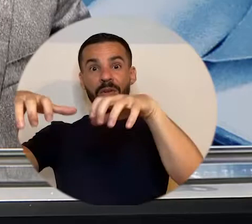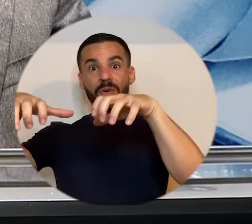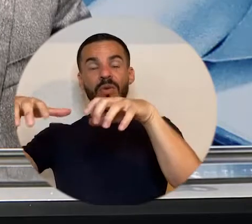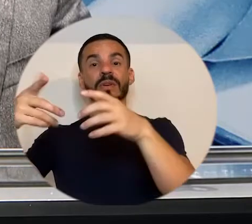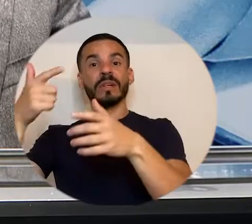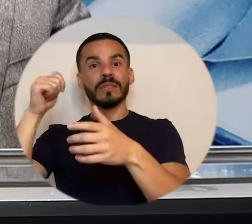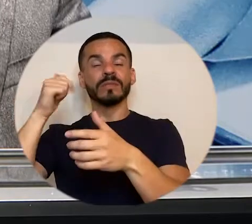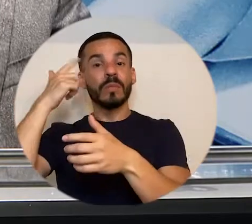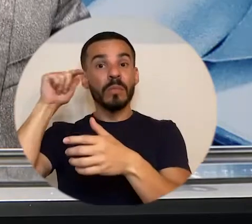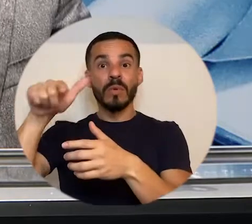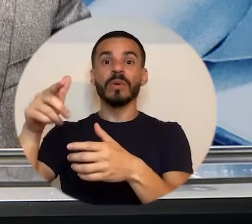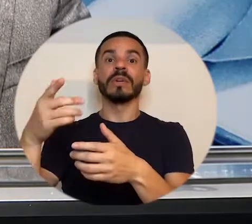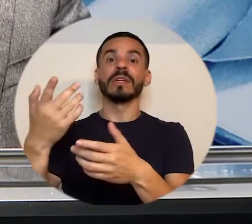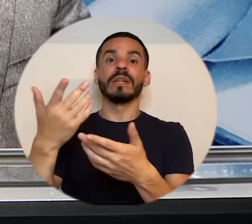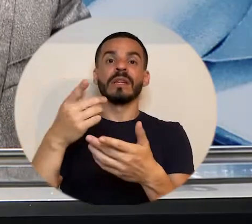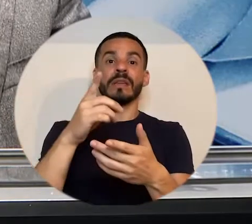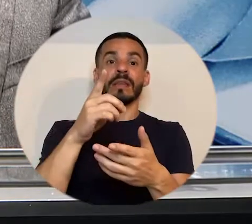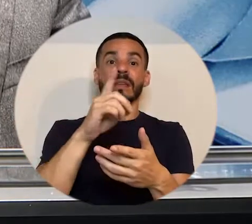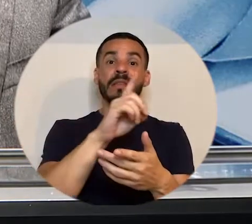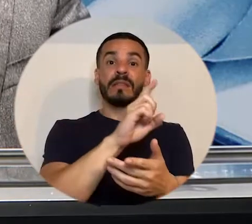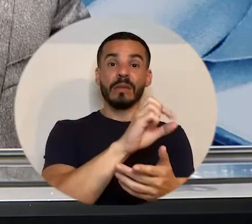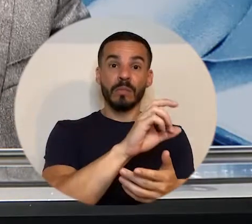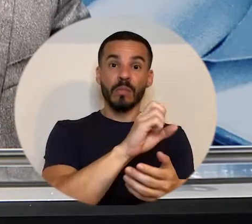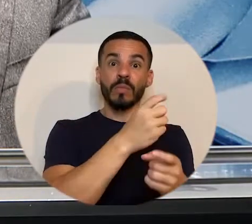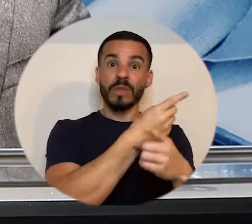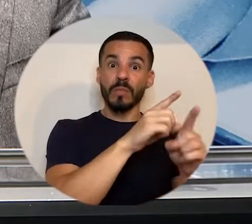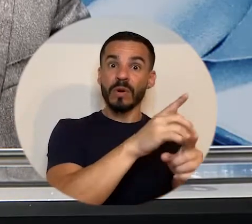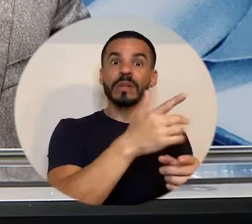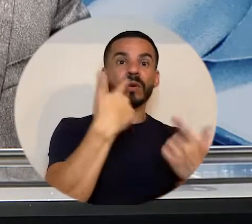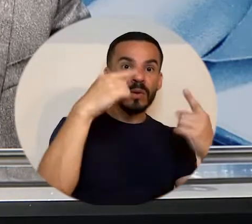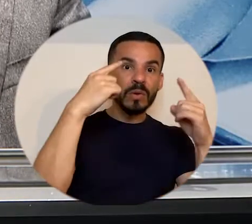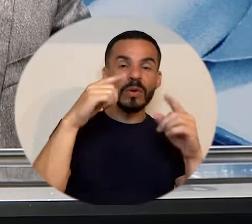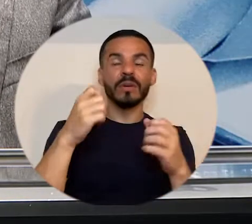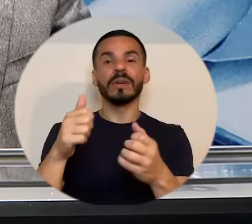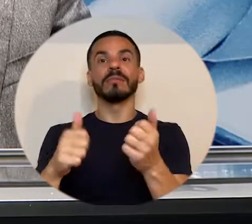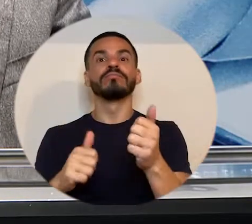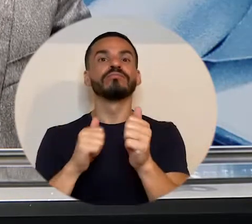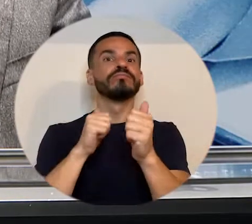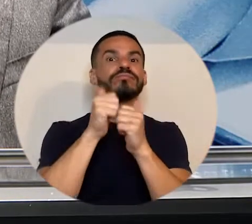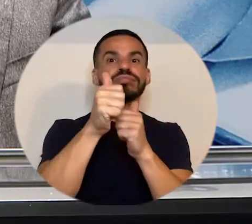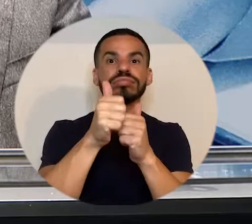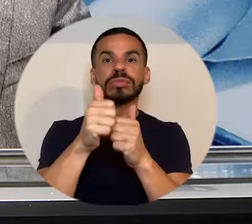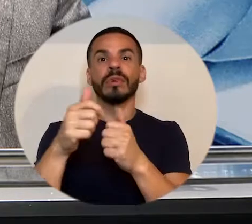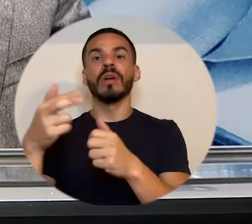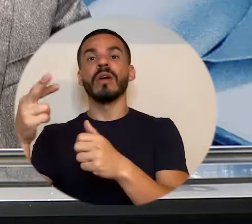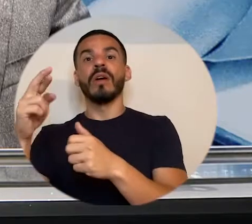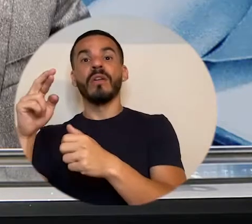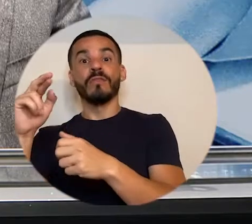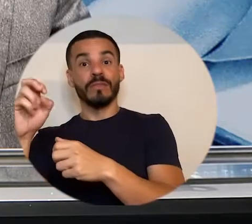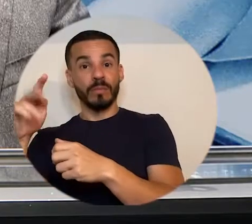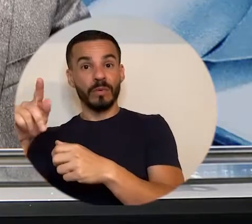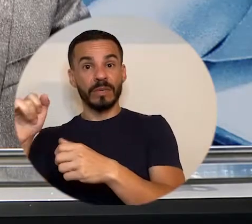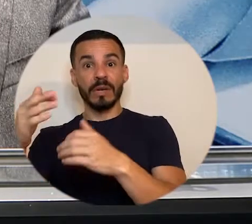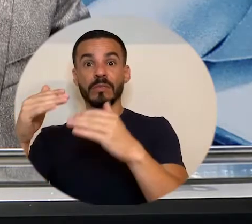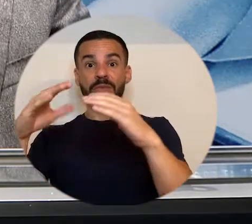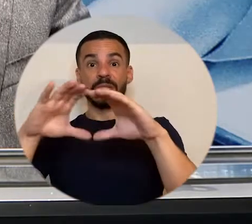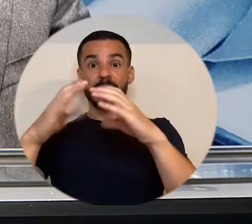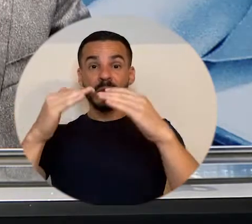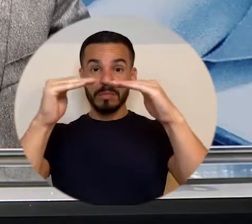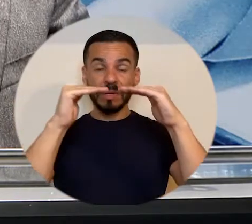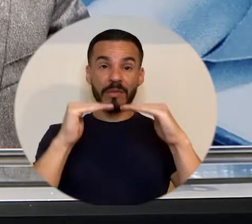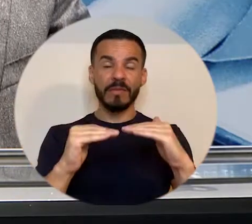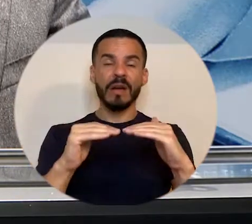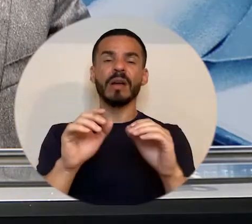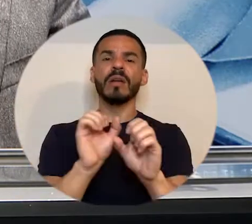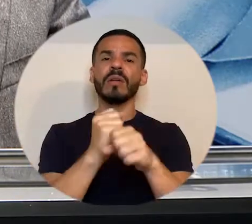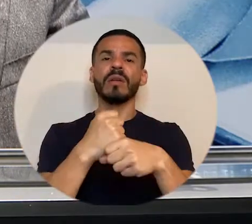los demócratas logran superar a los republicanos en la Cámara Baja, pues